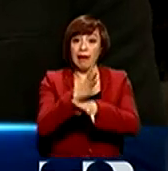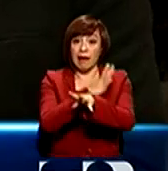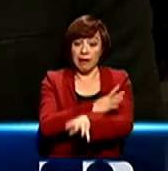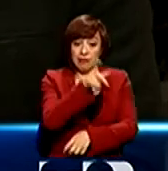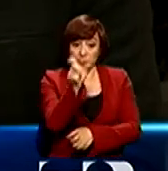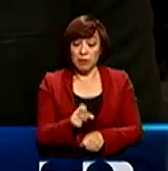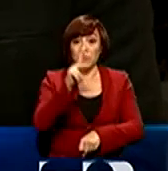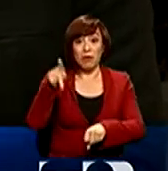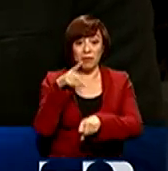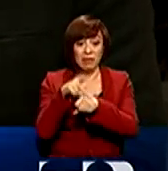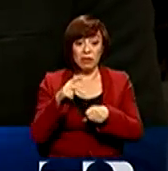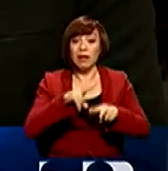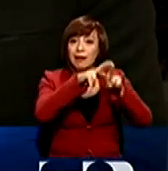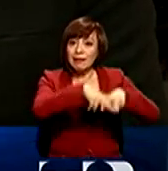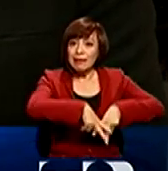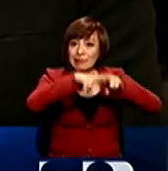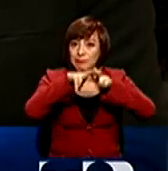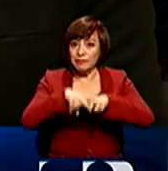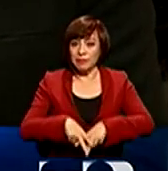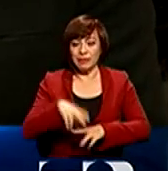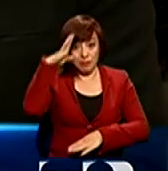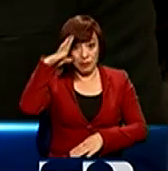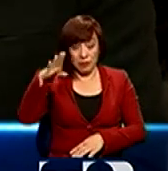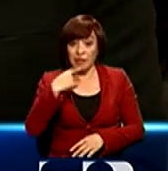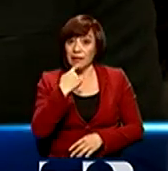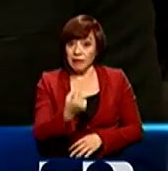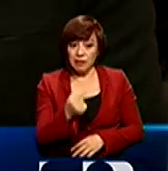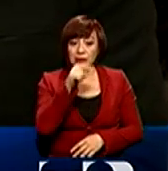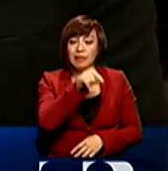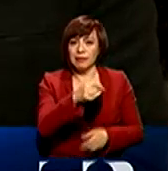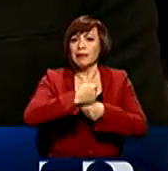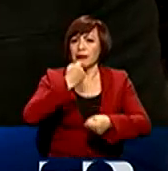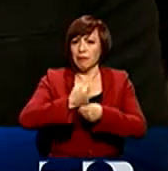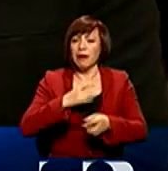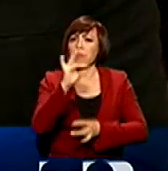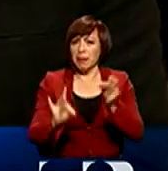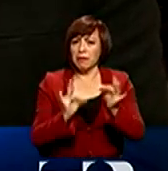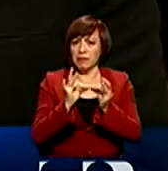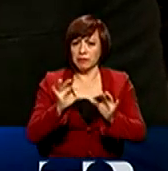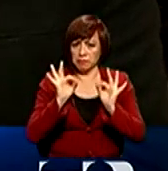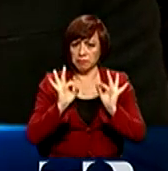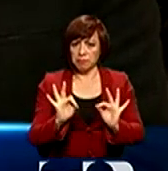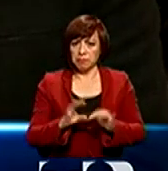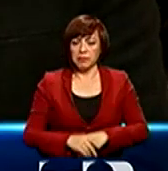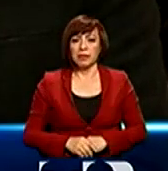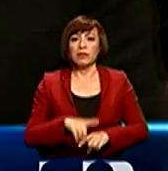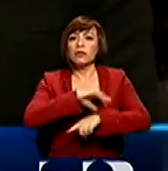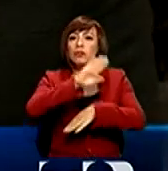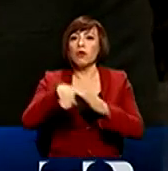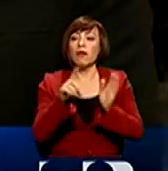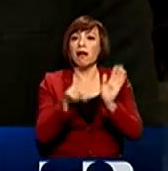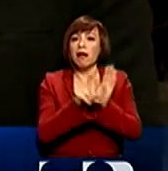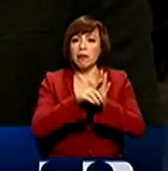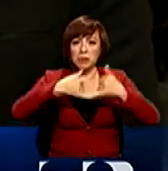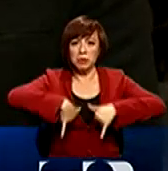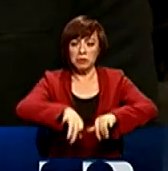Judicial, me parece, o una de las áreas de la policía, y determinaron que el dispositivo está trabajando perfectamente, que todas las alarmas fueron emitidas. ¿Ninguna